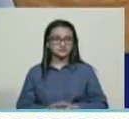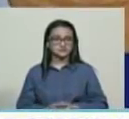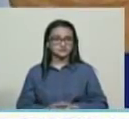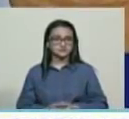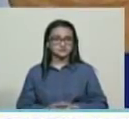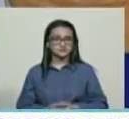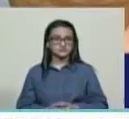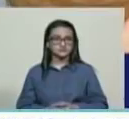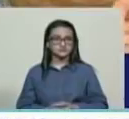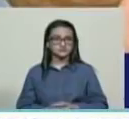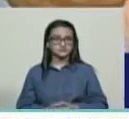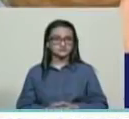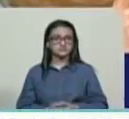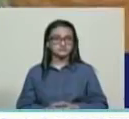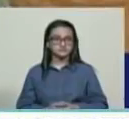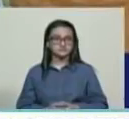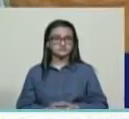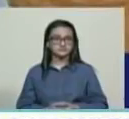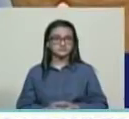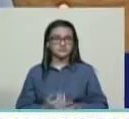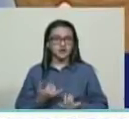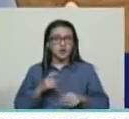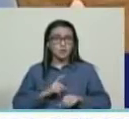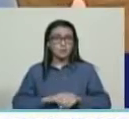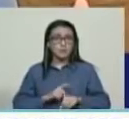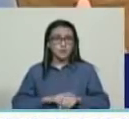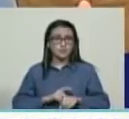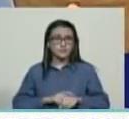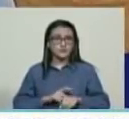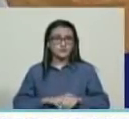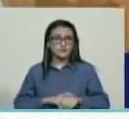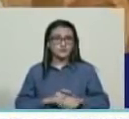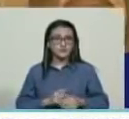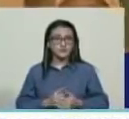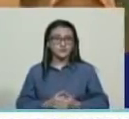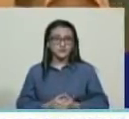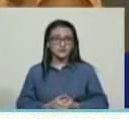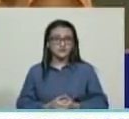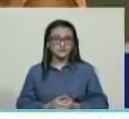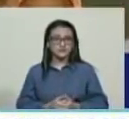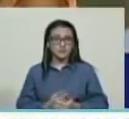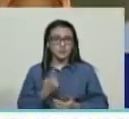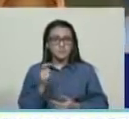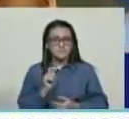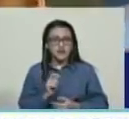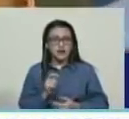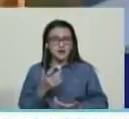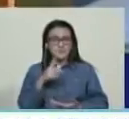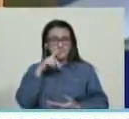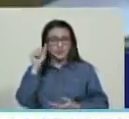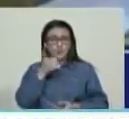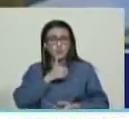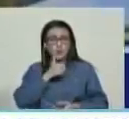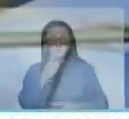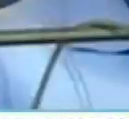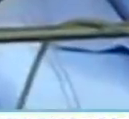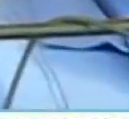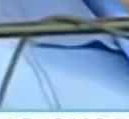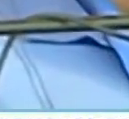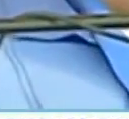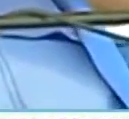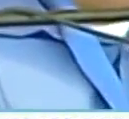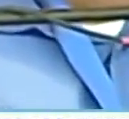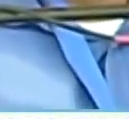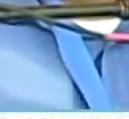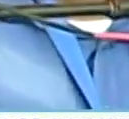¿Y qué apostaba la derecha? No, todo en un momento, listo, un mes, Nicolás aguanta un mes, vamos a presionarlo.